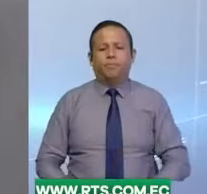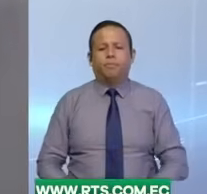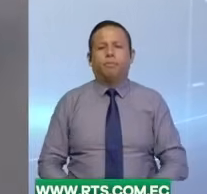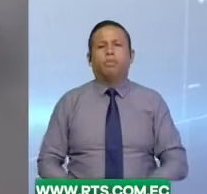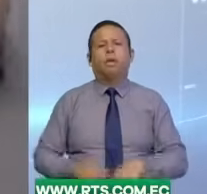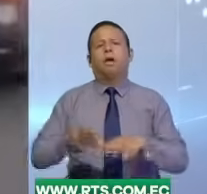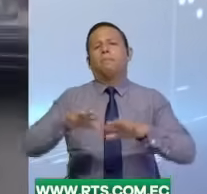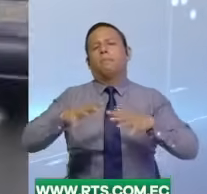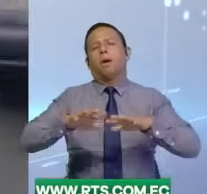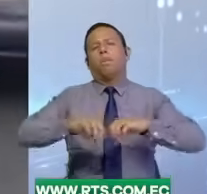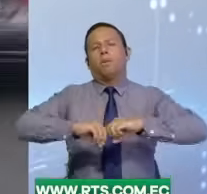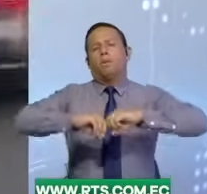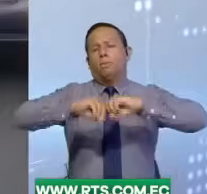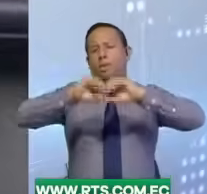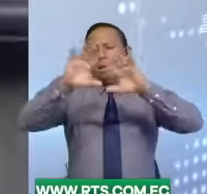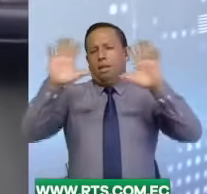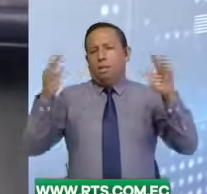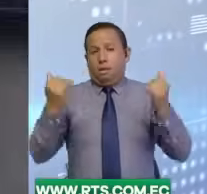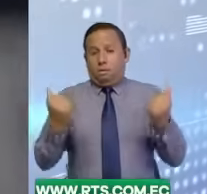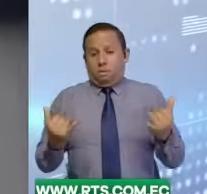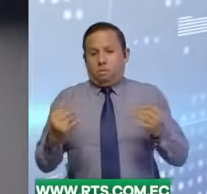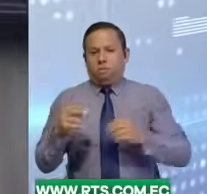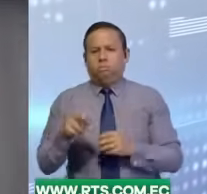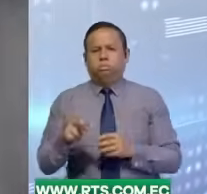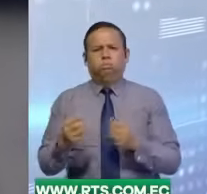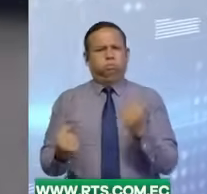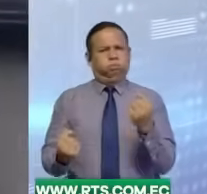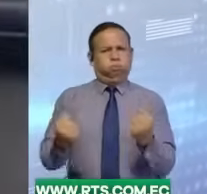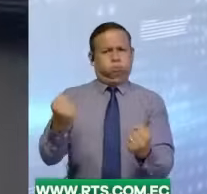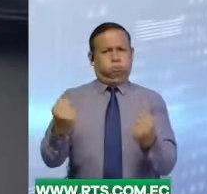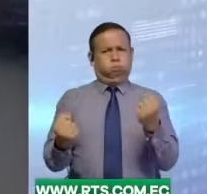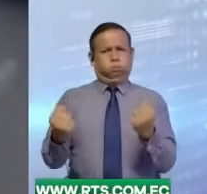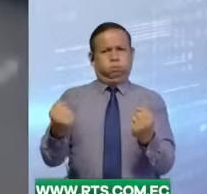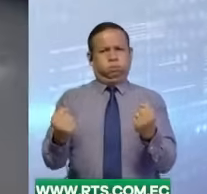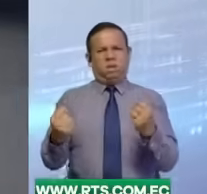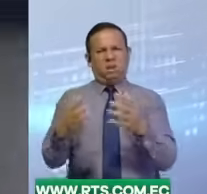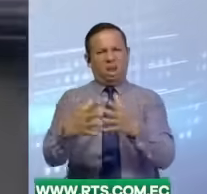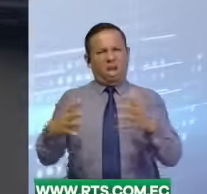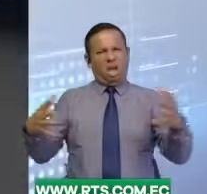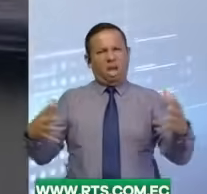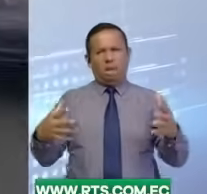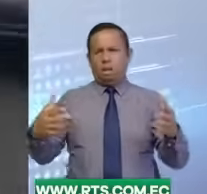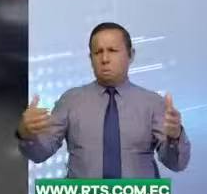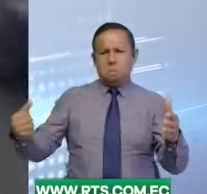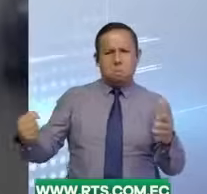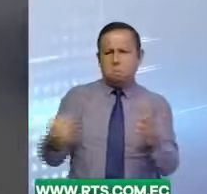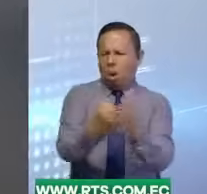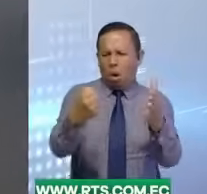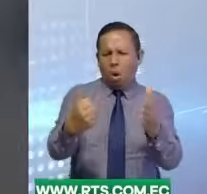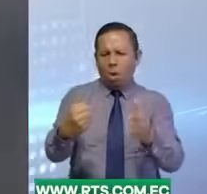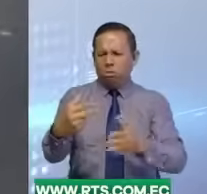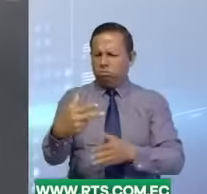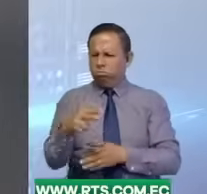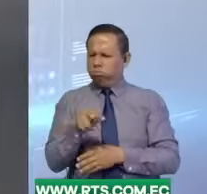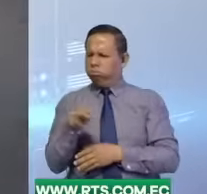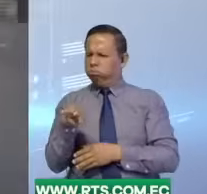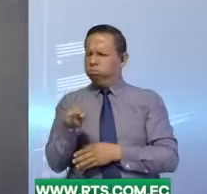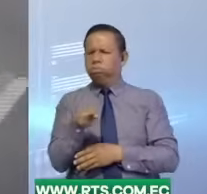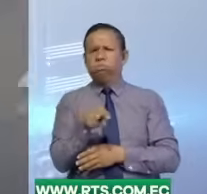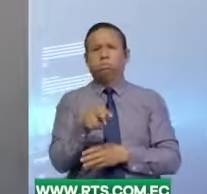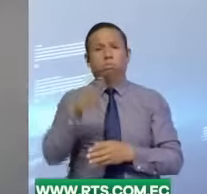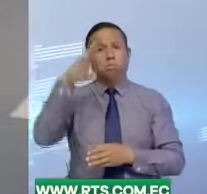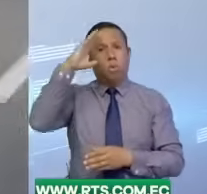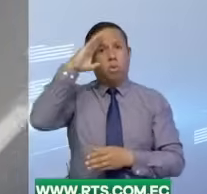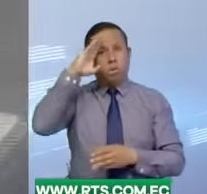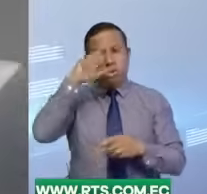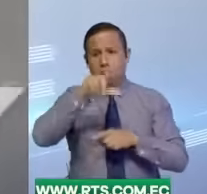Eran las primeras horas de la mañana cuando se observó a un tráiler atravesado en la vía. Querido robar, creo. La policía había acercado el área